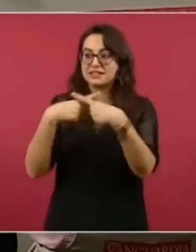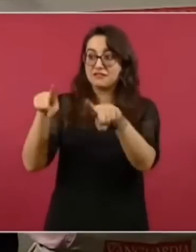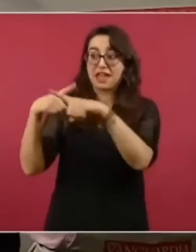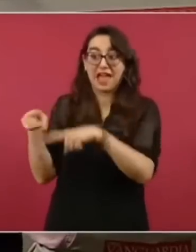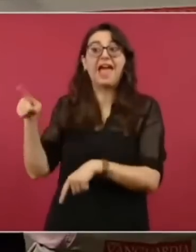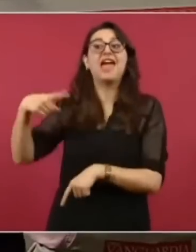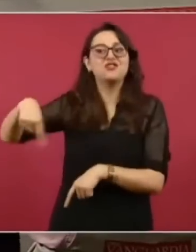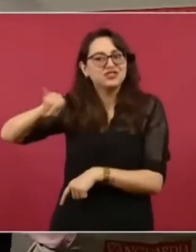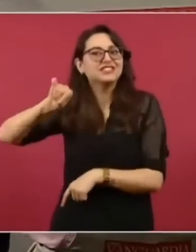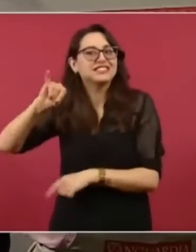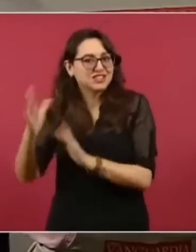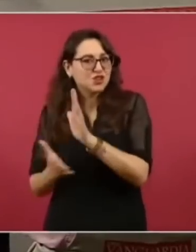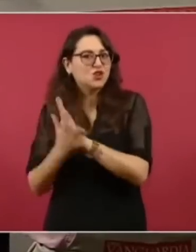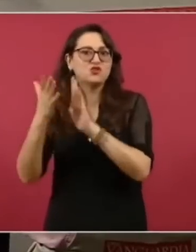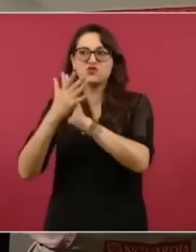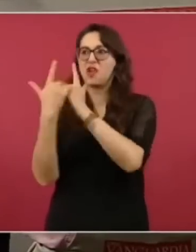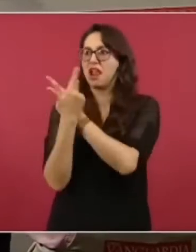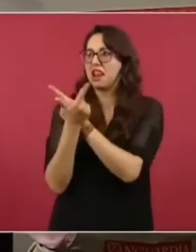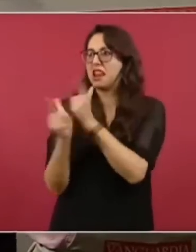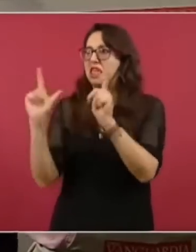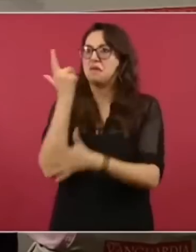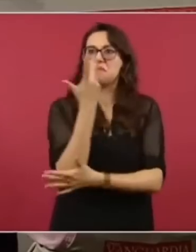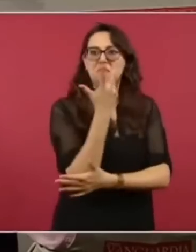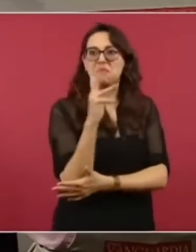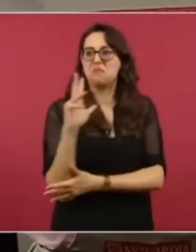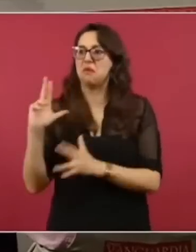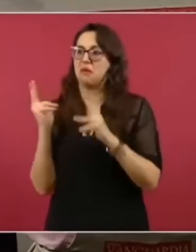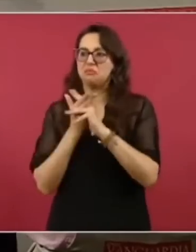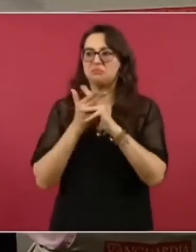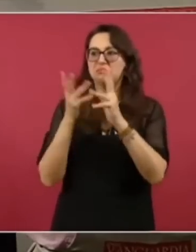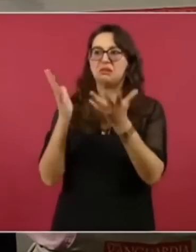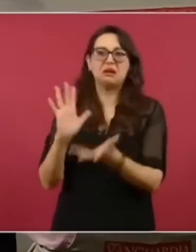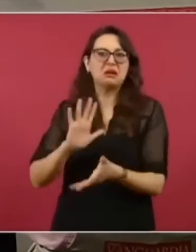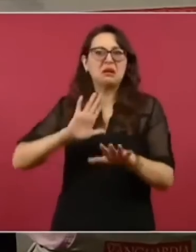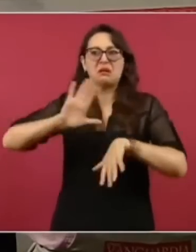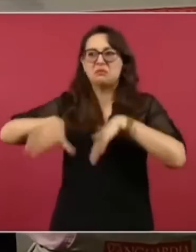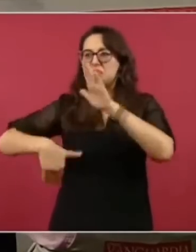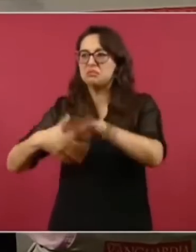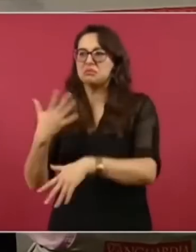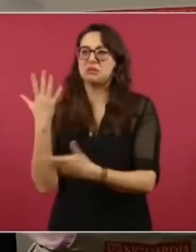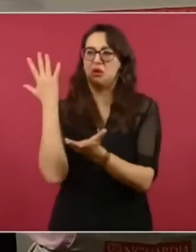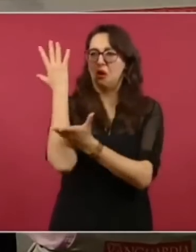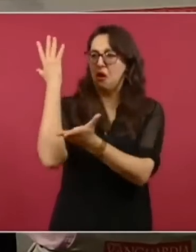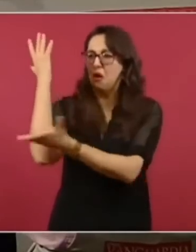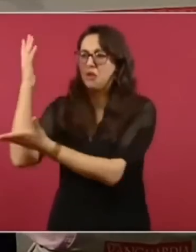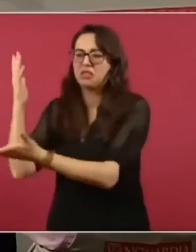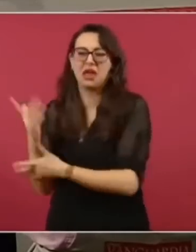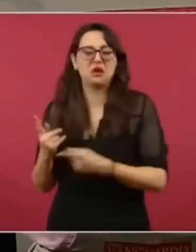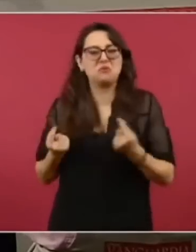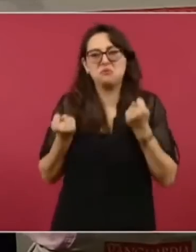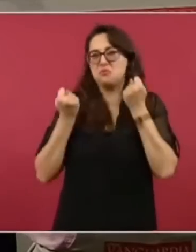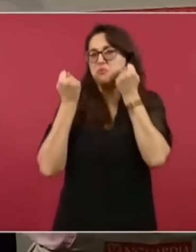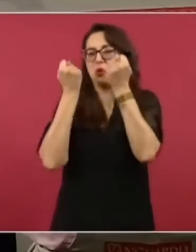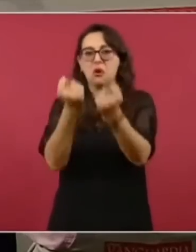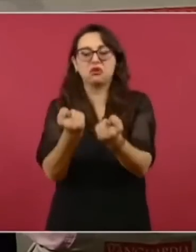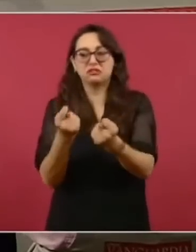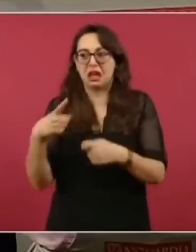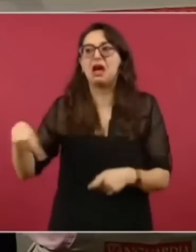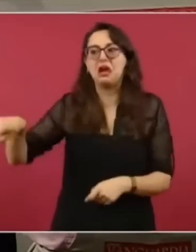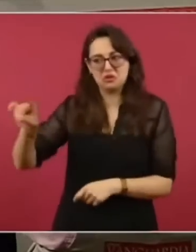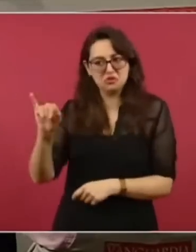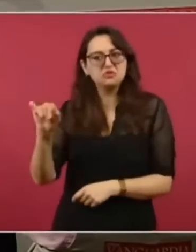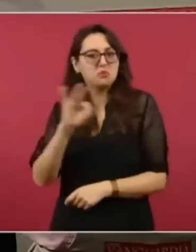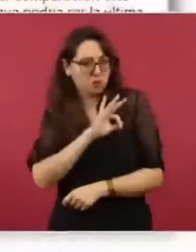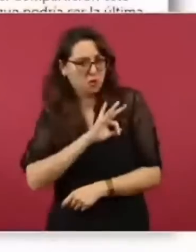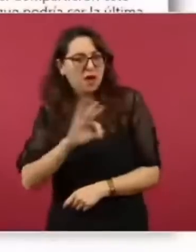selva. Es falso que haya afectaciones a ningún cuerpo subterráneo en ninguno de los tramos del tren.